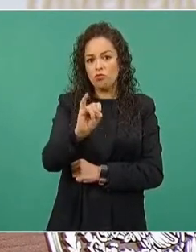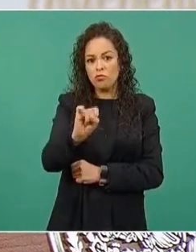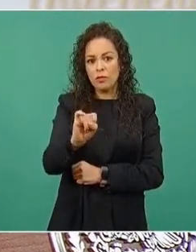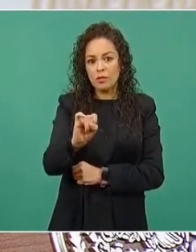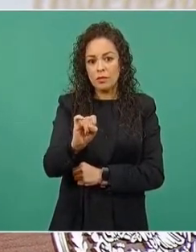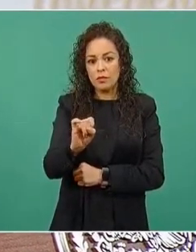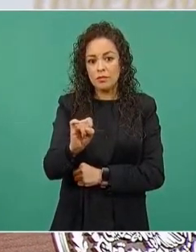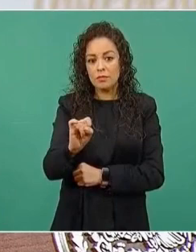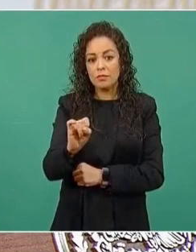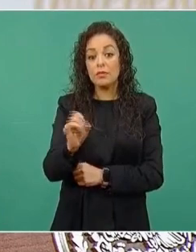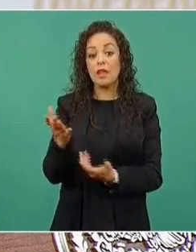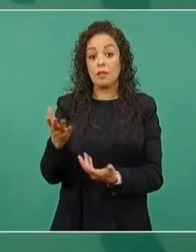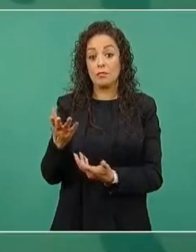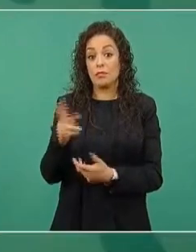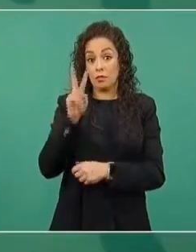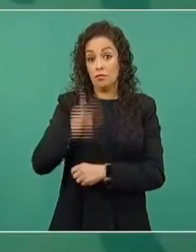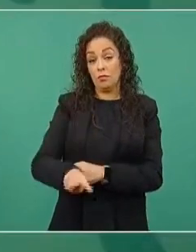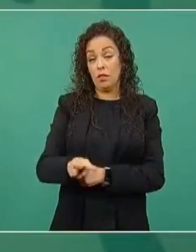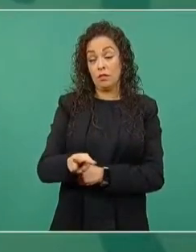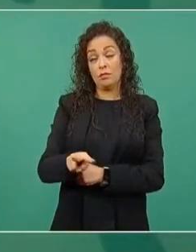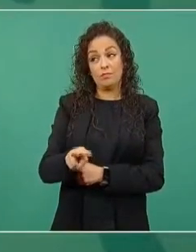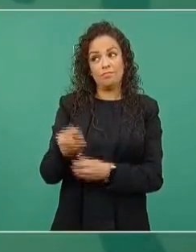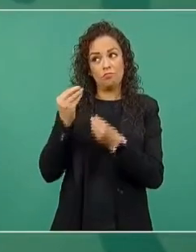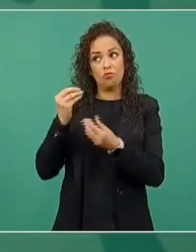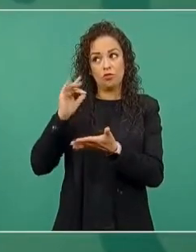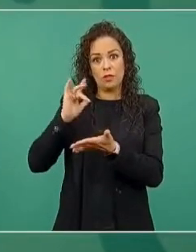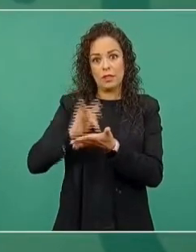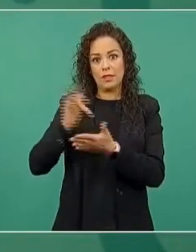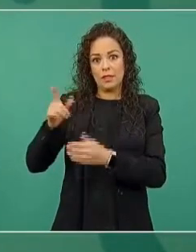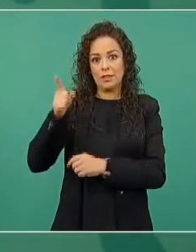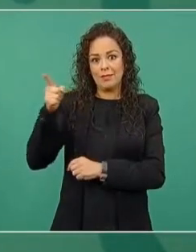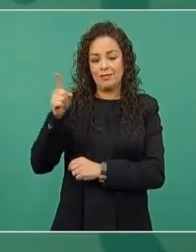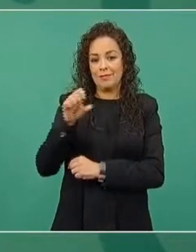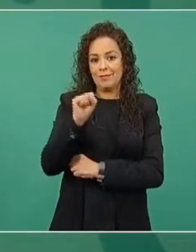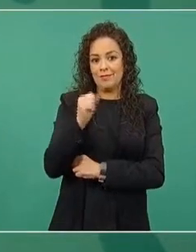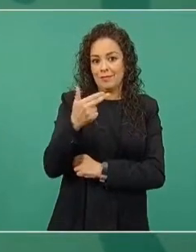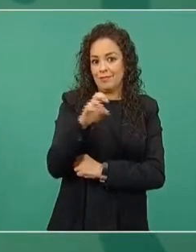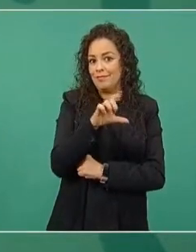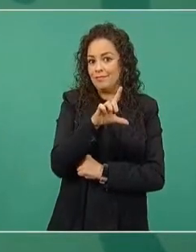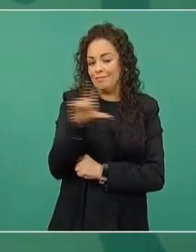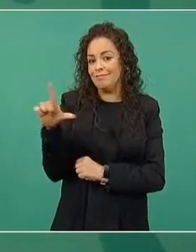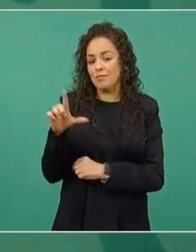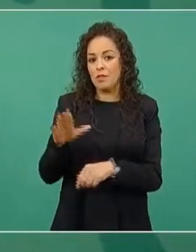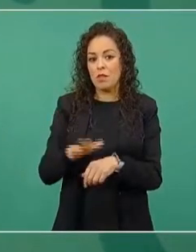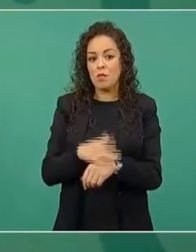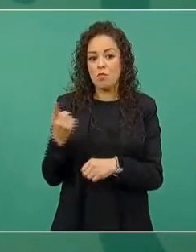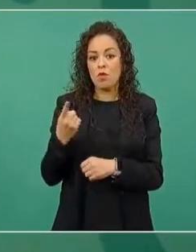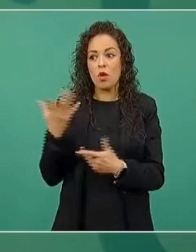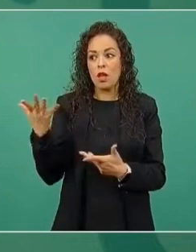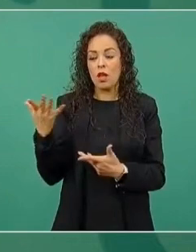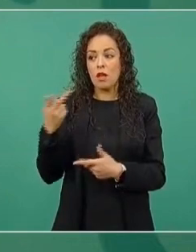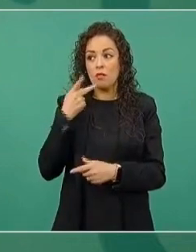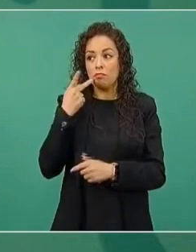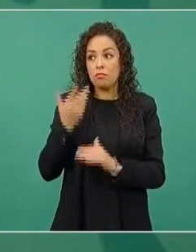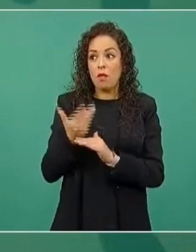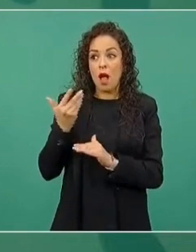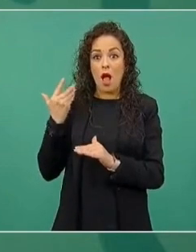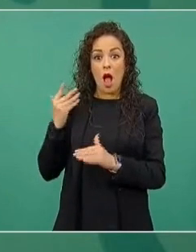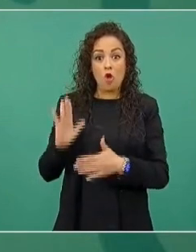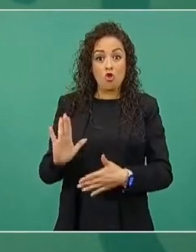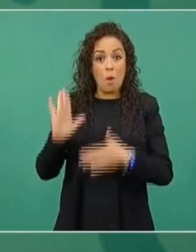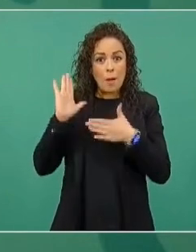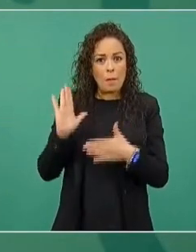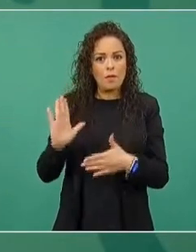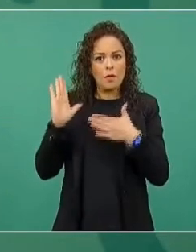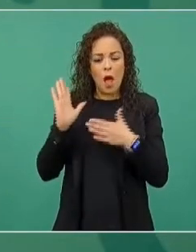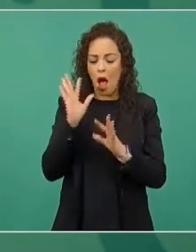Nosotros tenemos que agradecer eso a Shell porque ha cumplido con todos los compromisos que se han hecho a lo largo